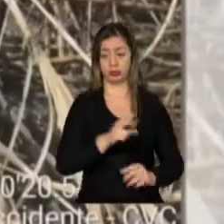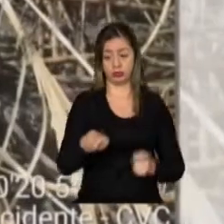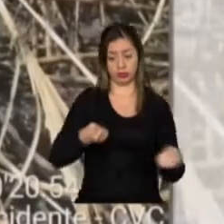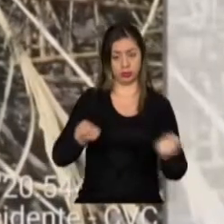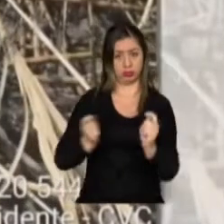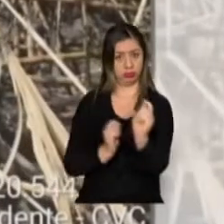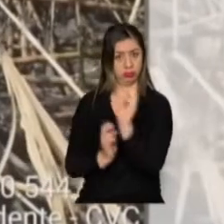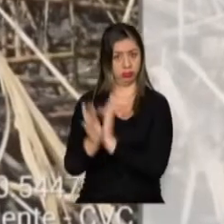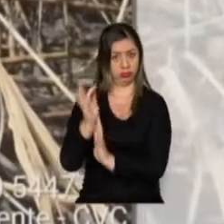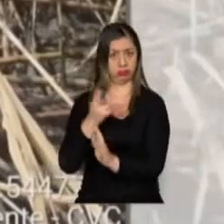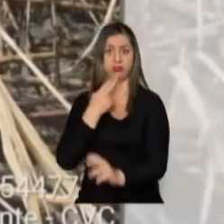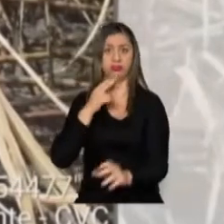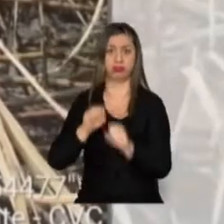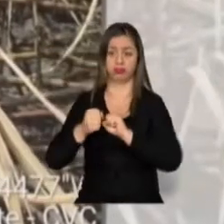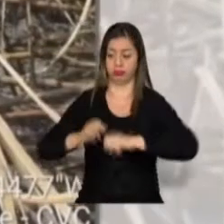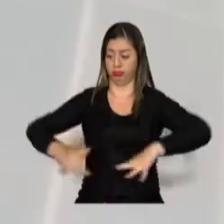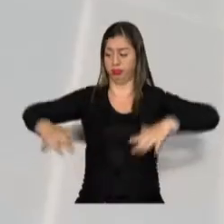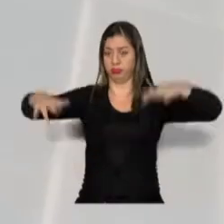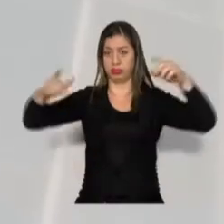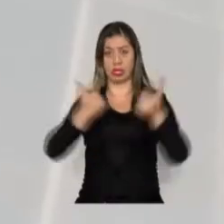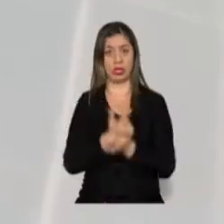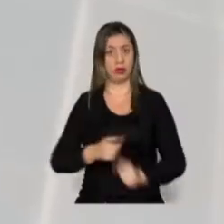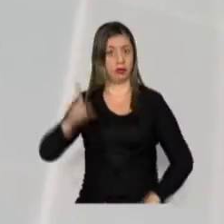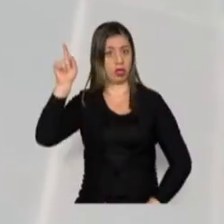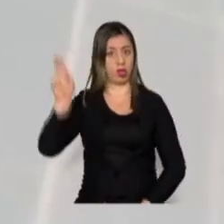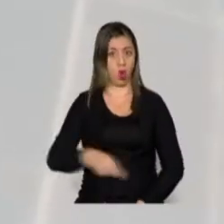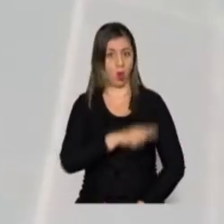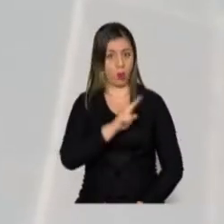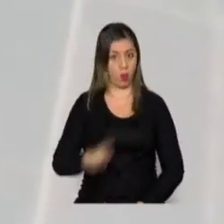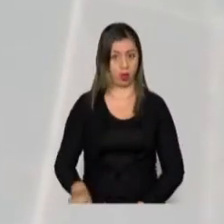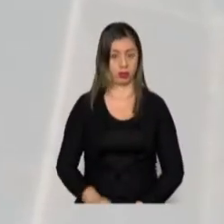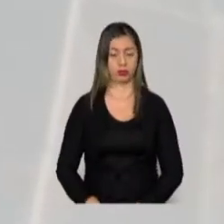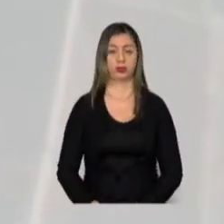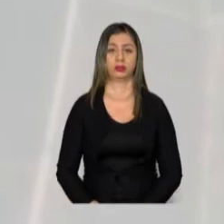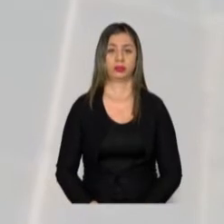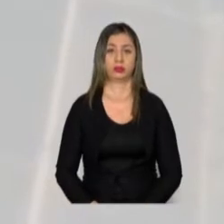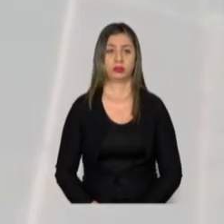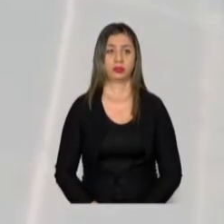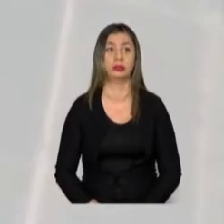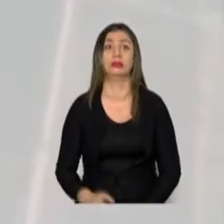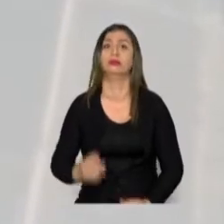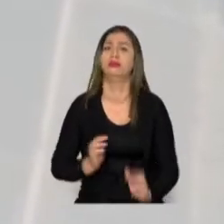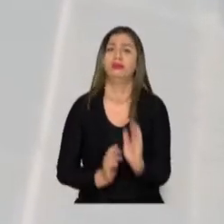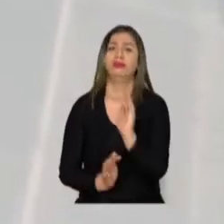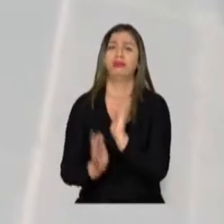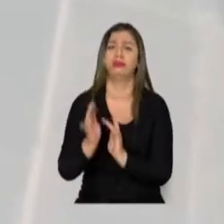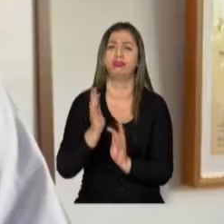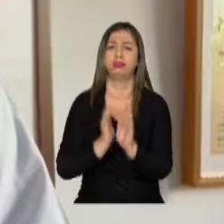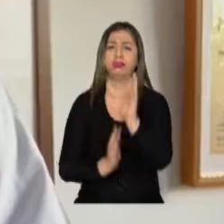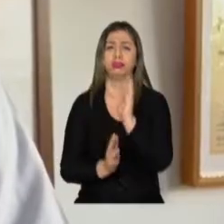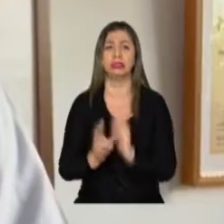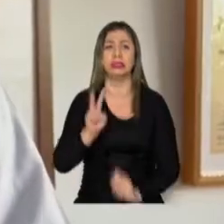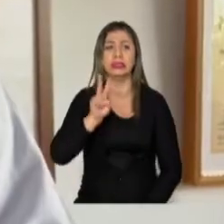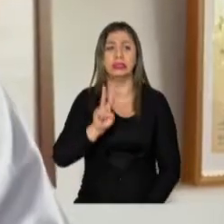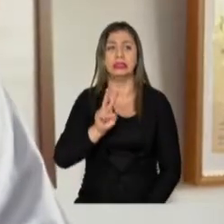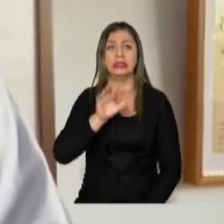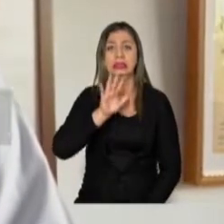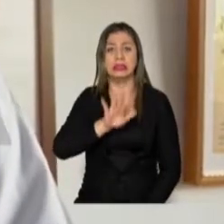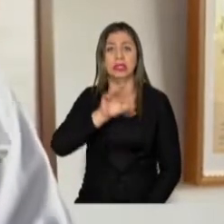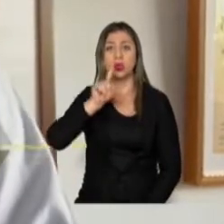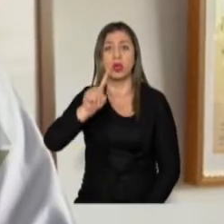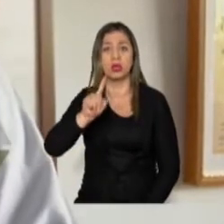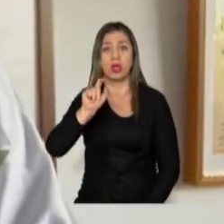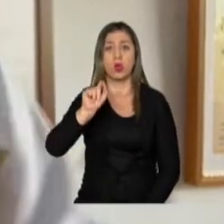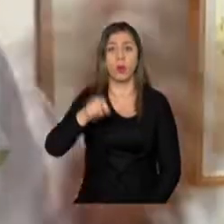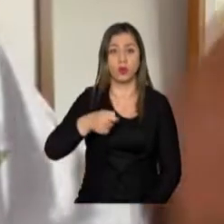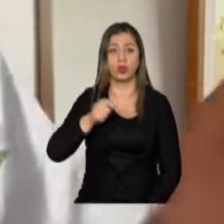quema de caña a cielo abierto en áreas rurales. Hubo una quema de 51.86